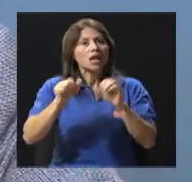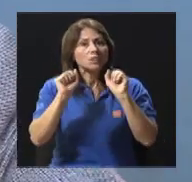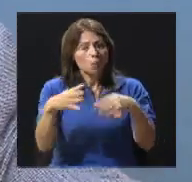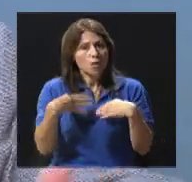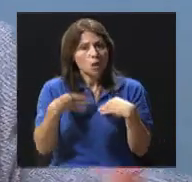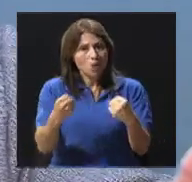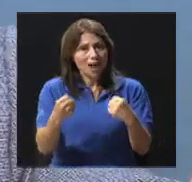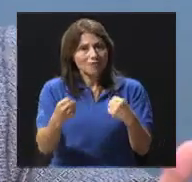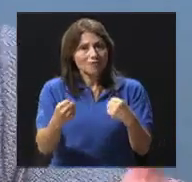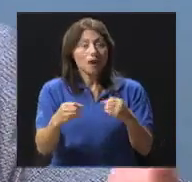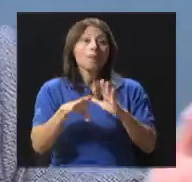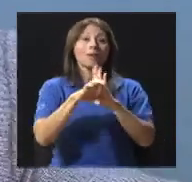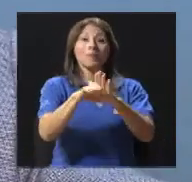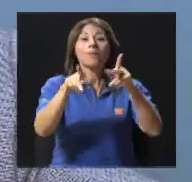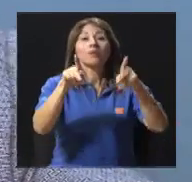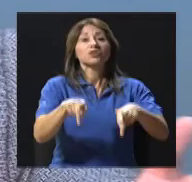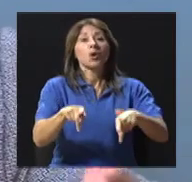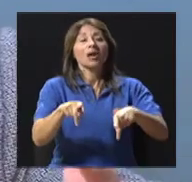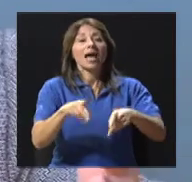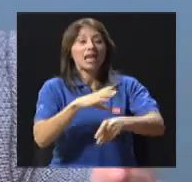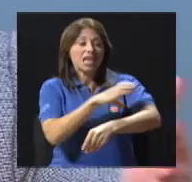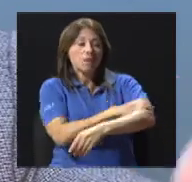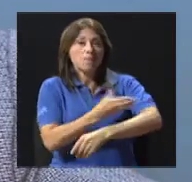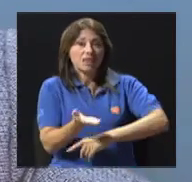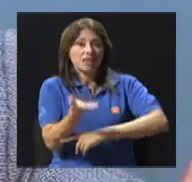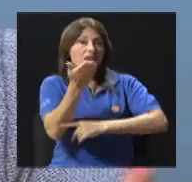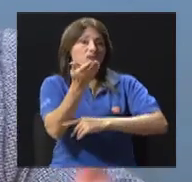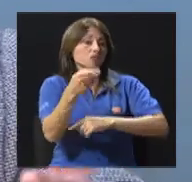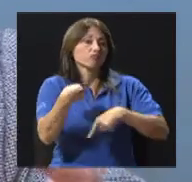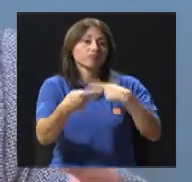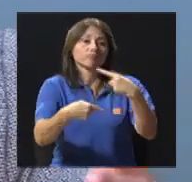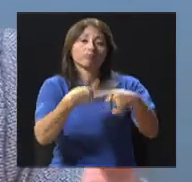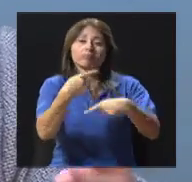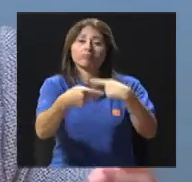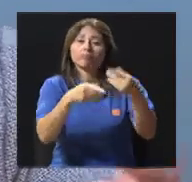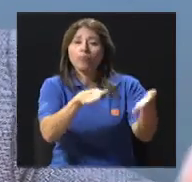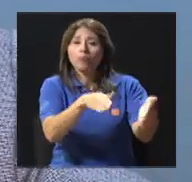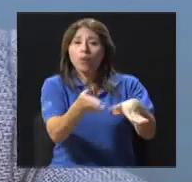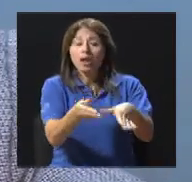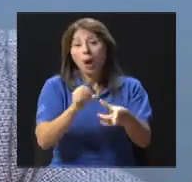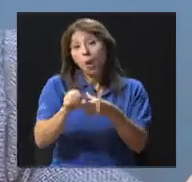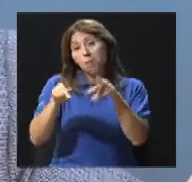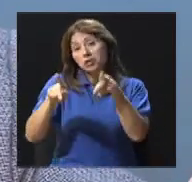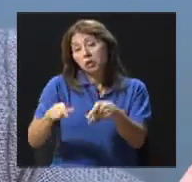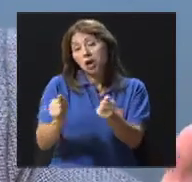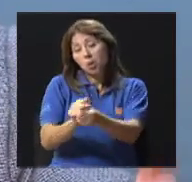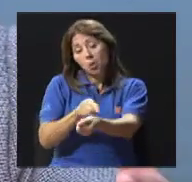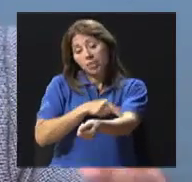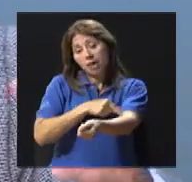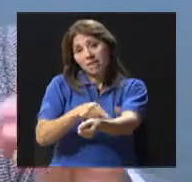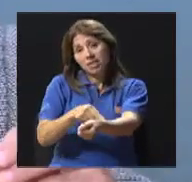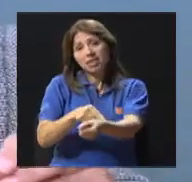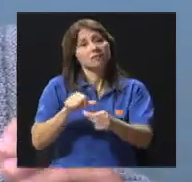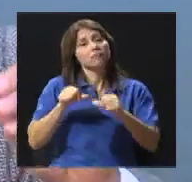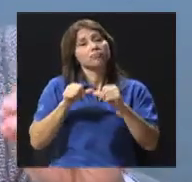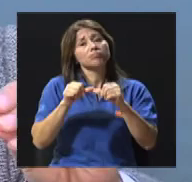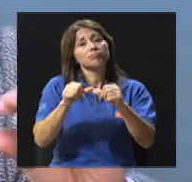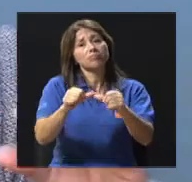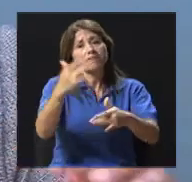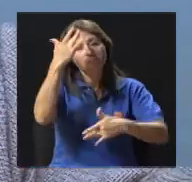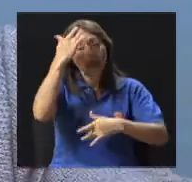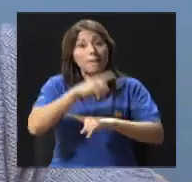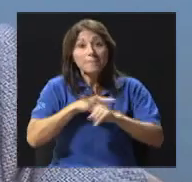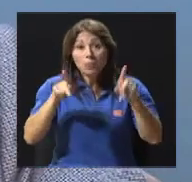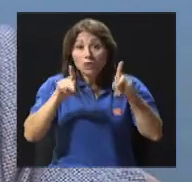detecta a tiempo. El que es hipertenso muere hipertenso, el que es diabético muere diabético, el que es cardiópata muere cardiópata, pero el que tiene cáncer sí tiene